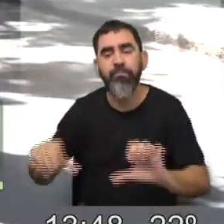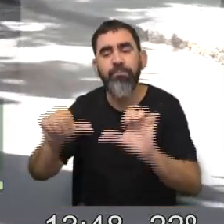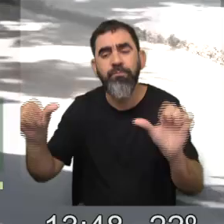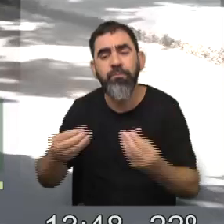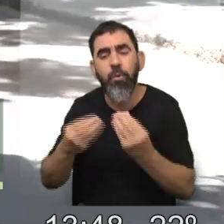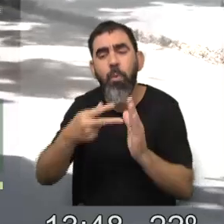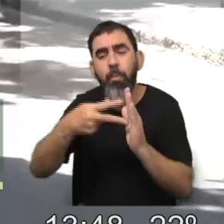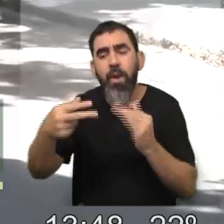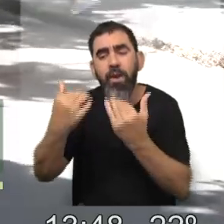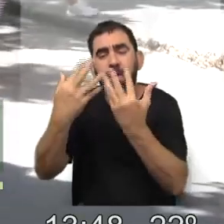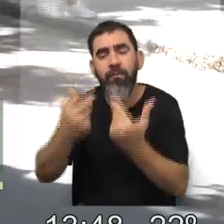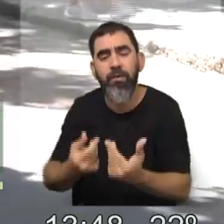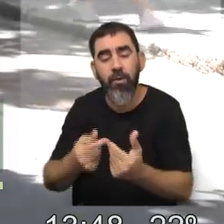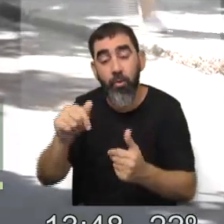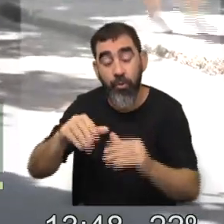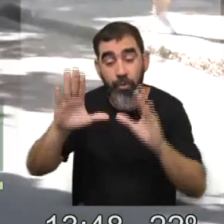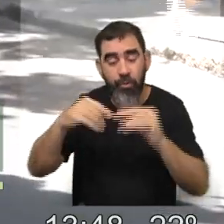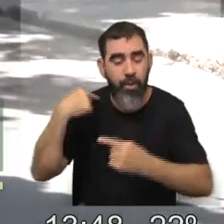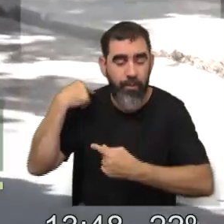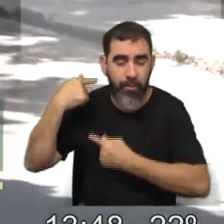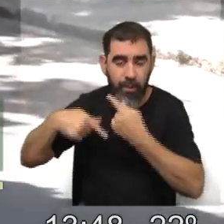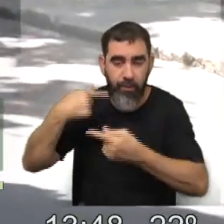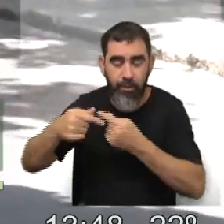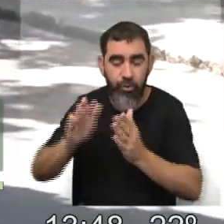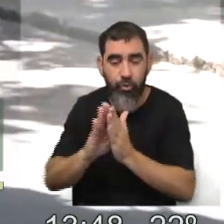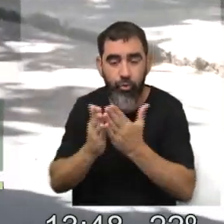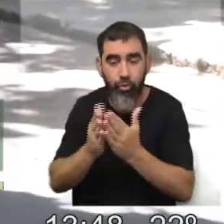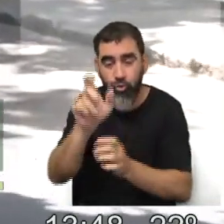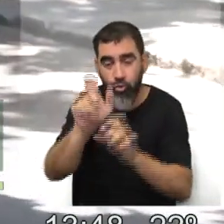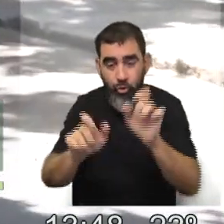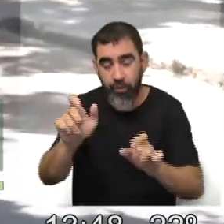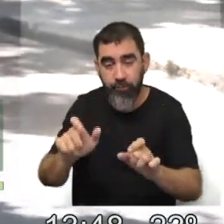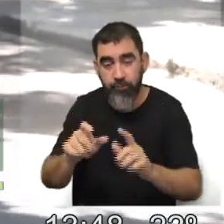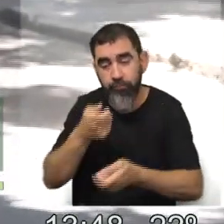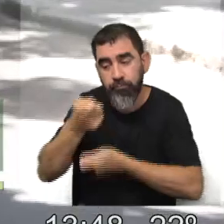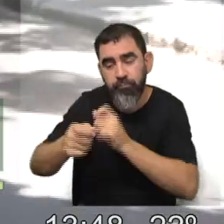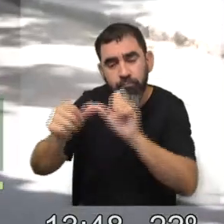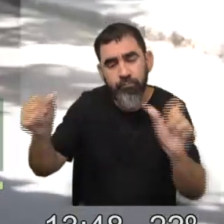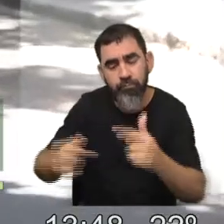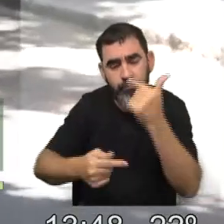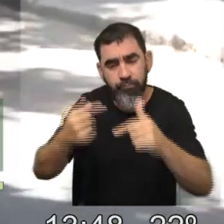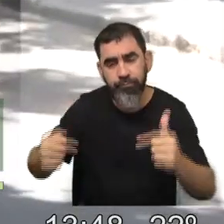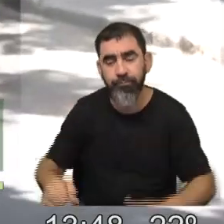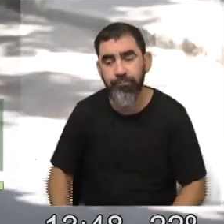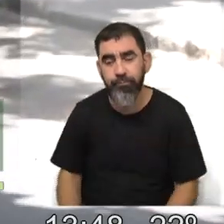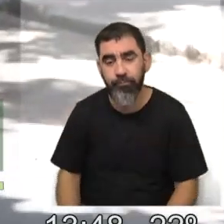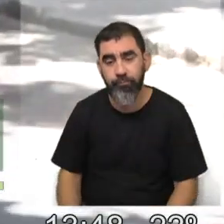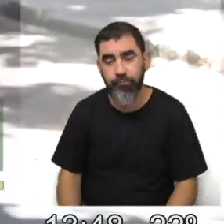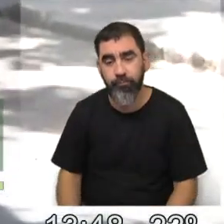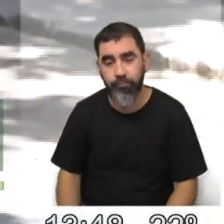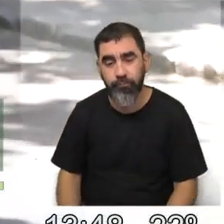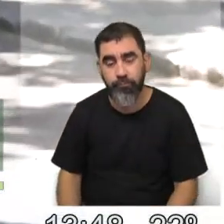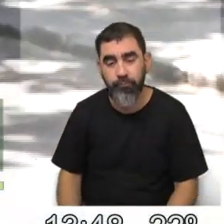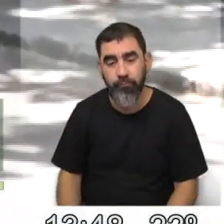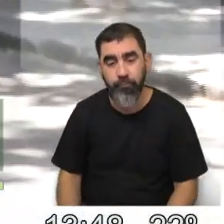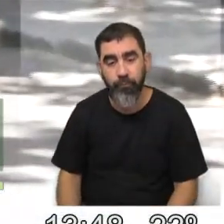viene planificando en esta noche que ya es tradicional para los libreros? Y bueno, se suman otras actividades además de la venta de libros. Sí, por supuesto. La